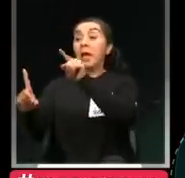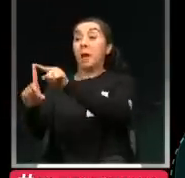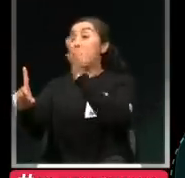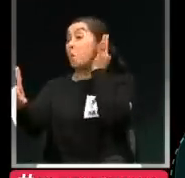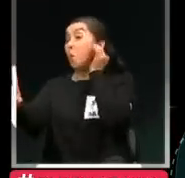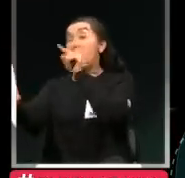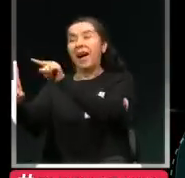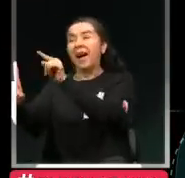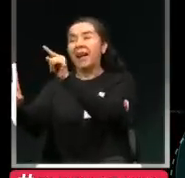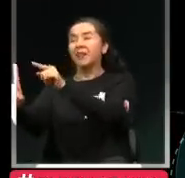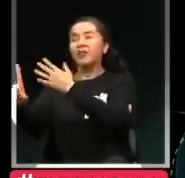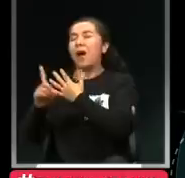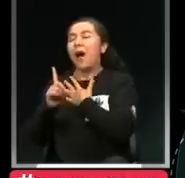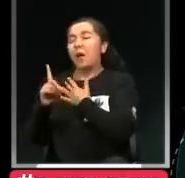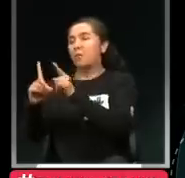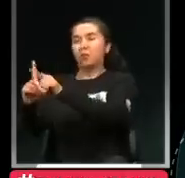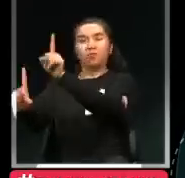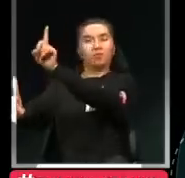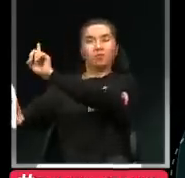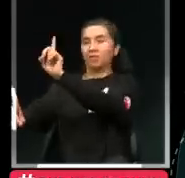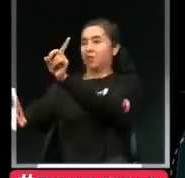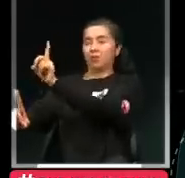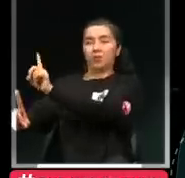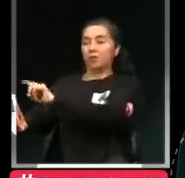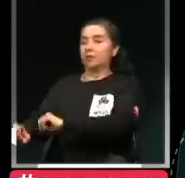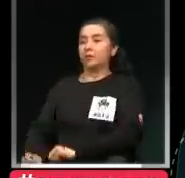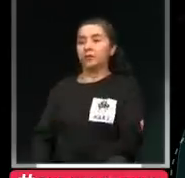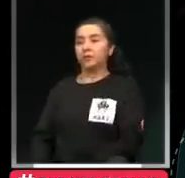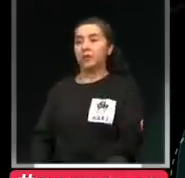No es a ella quien amo.